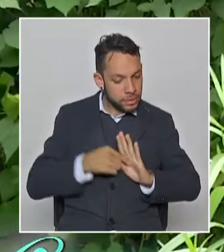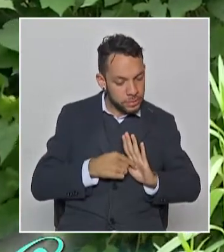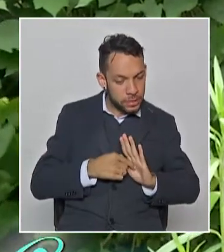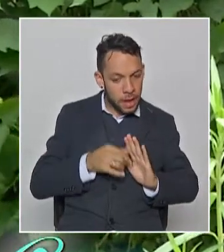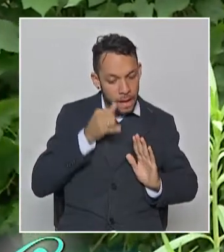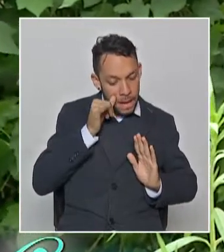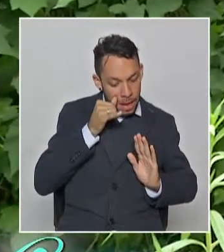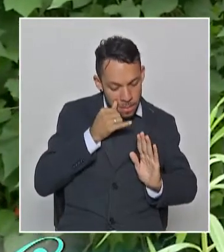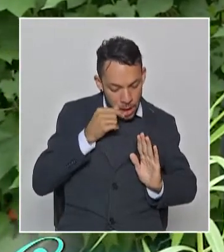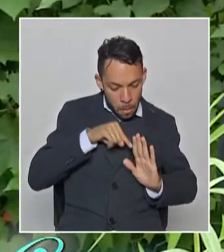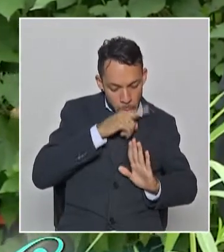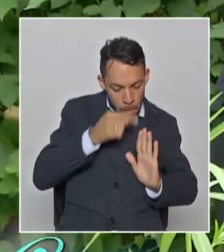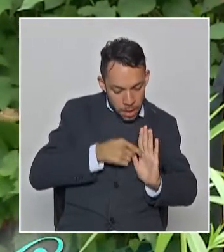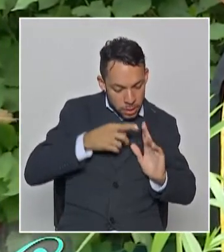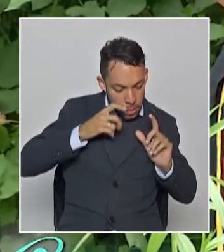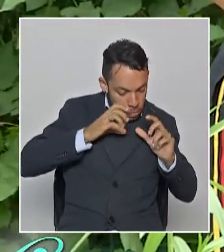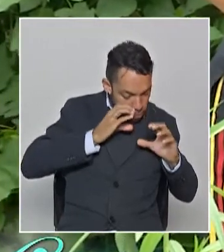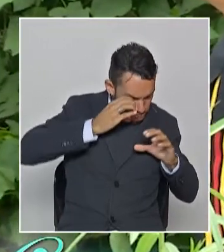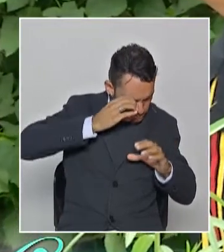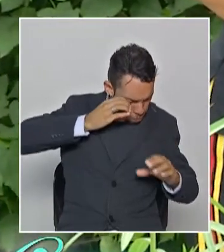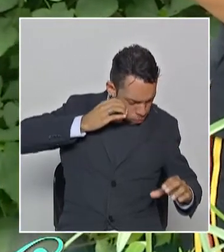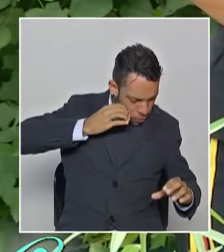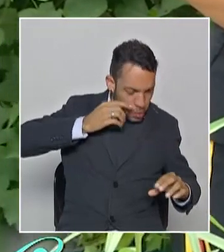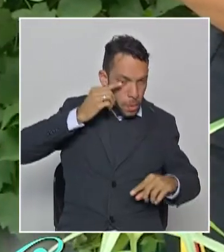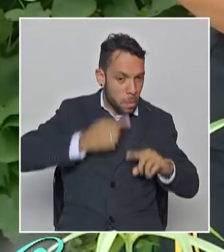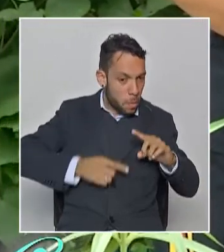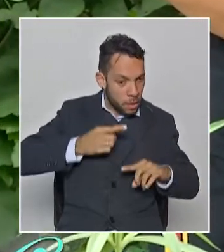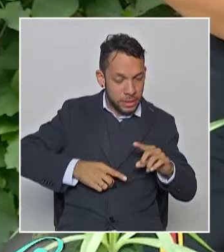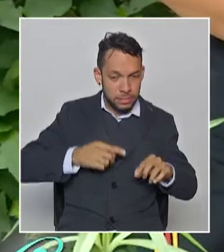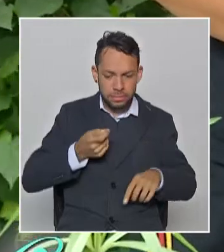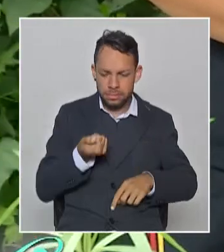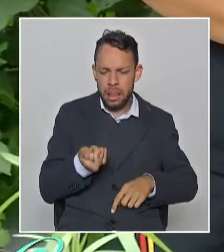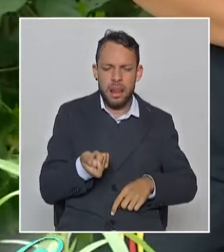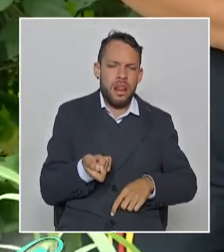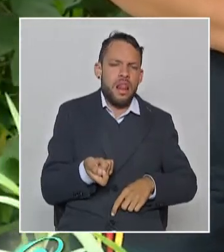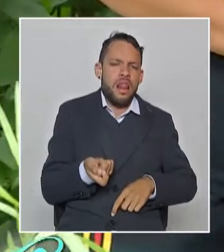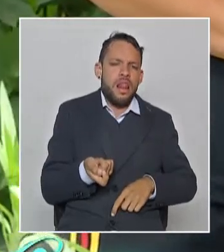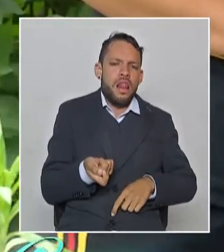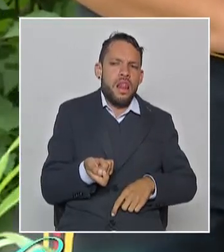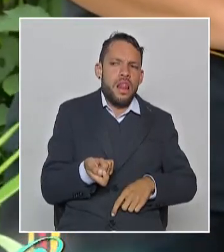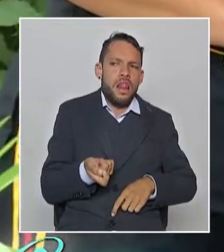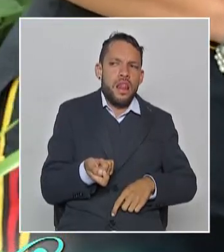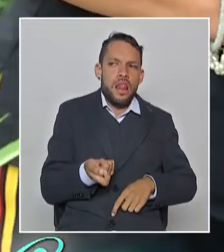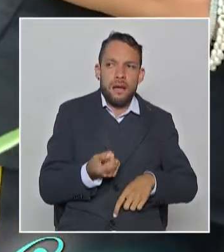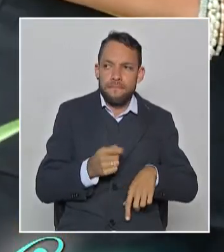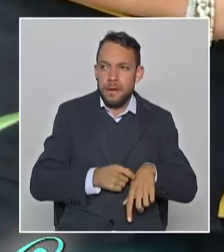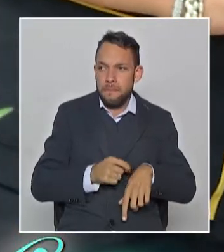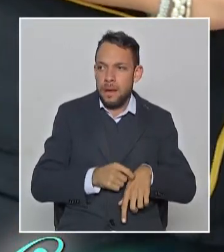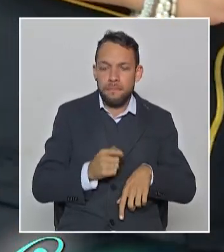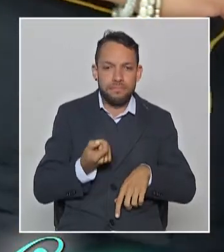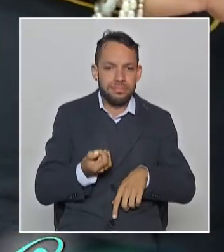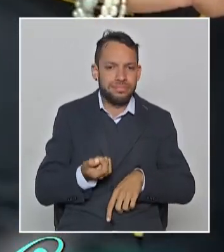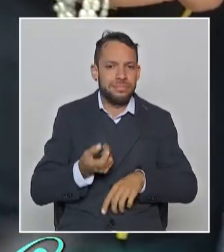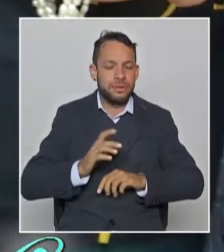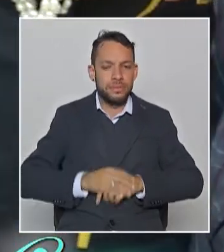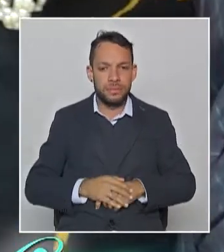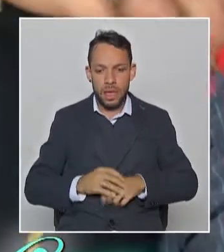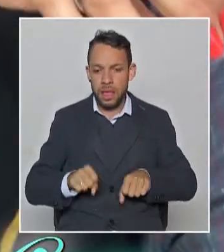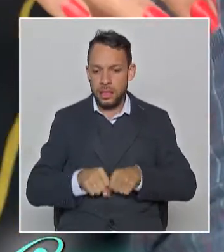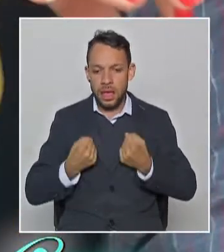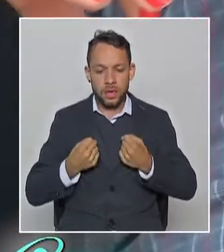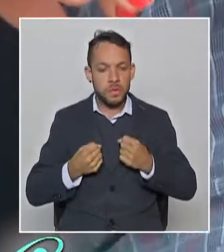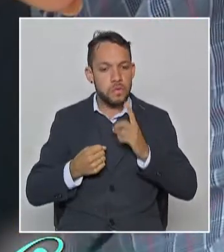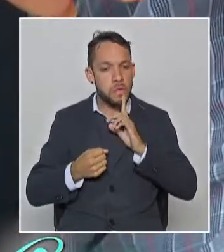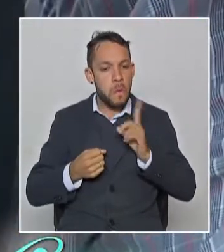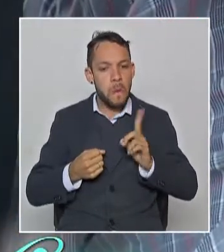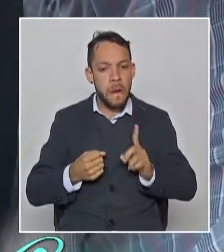cámara alcance a mostrar un poquito, pero es mínima, es subcutánea. No tiene ningún